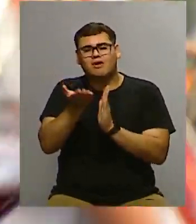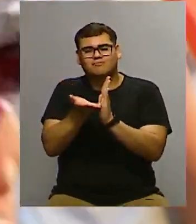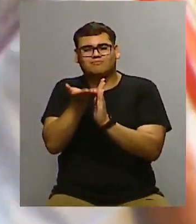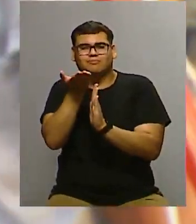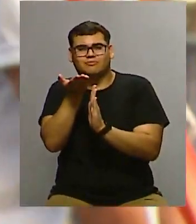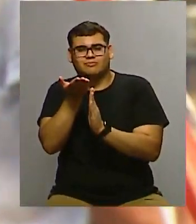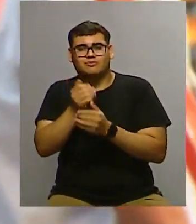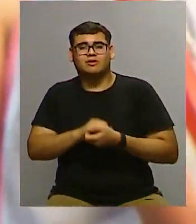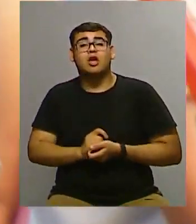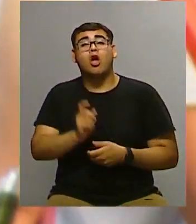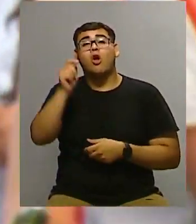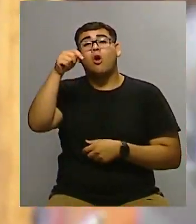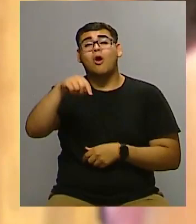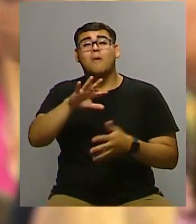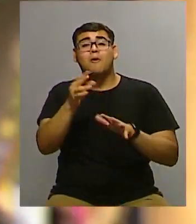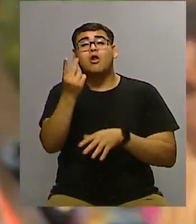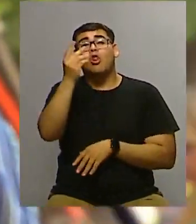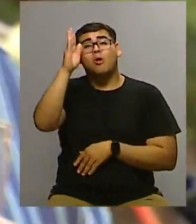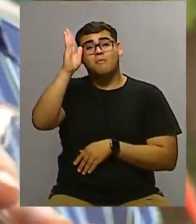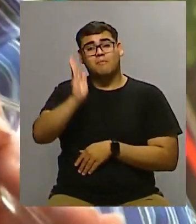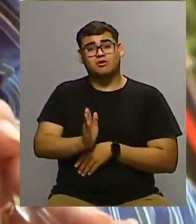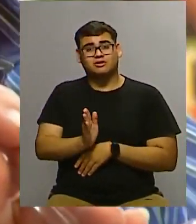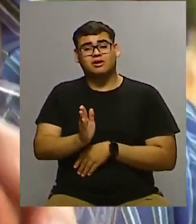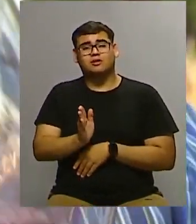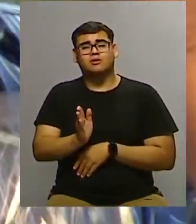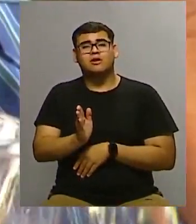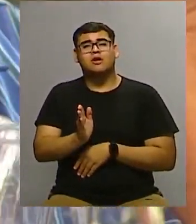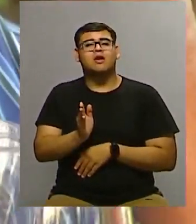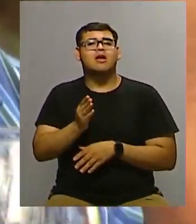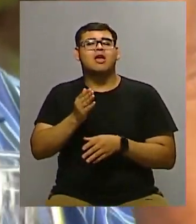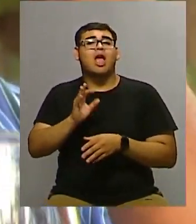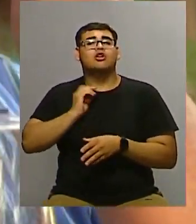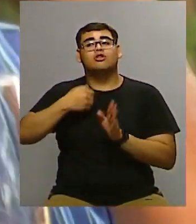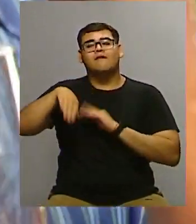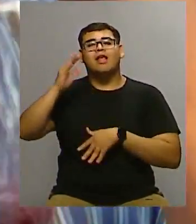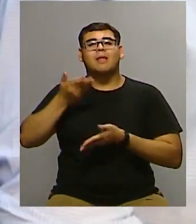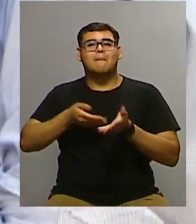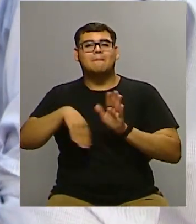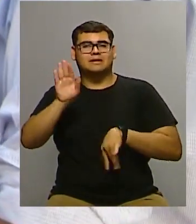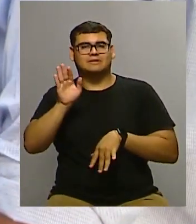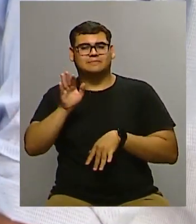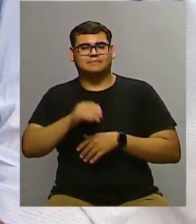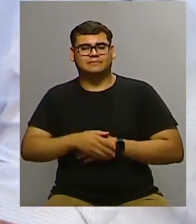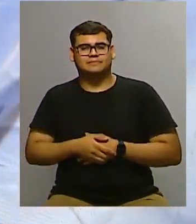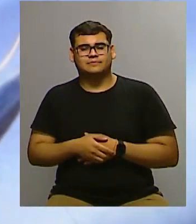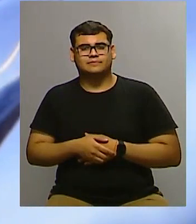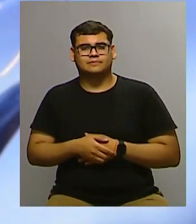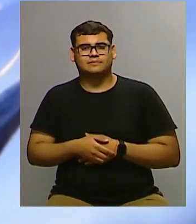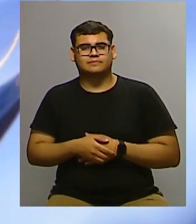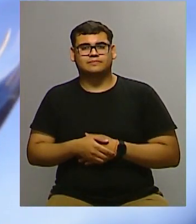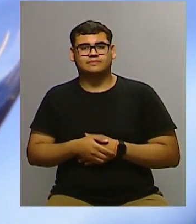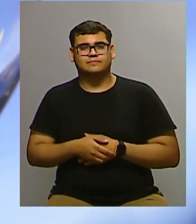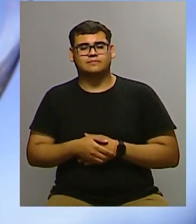Nosotros estamos hoy en casi un 2% más que el año anterior. Claro. La tendencia de estos